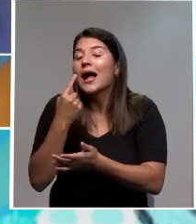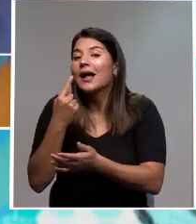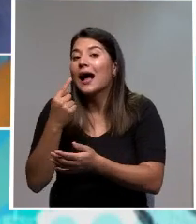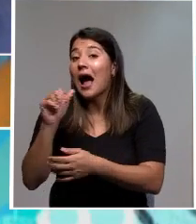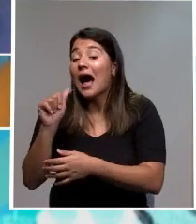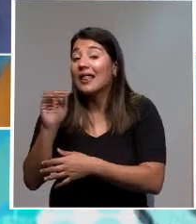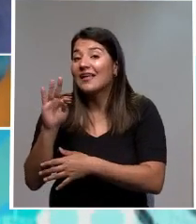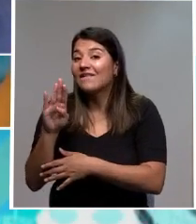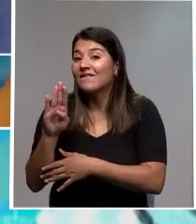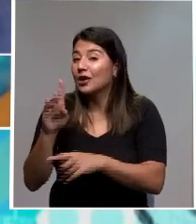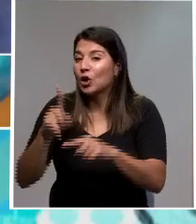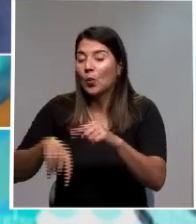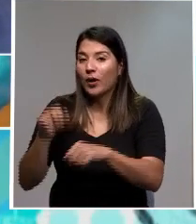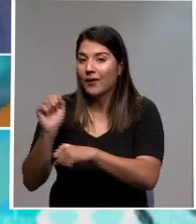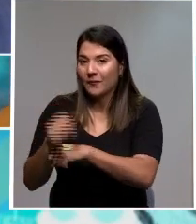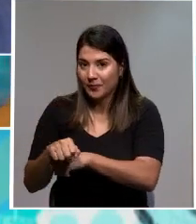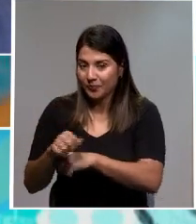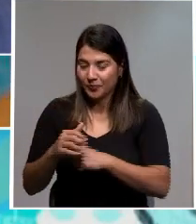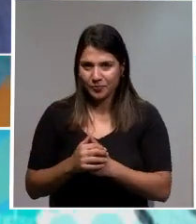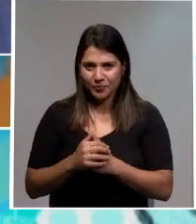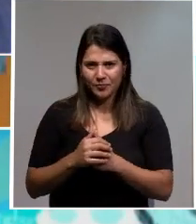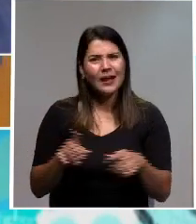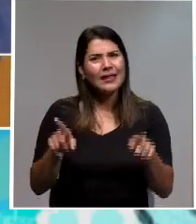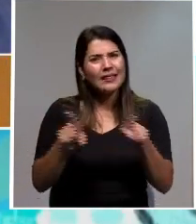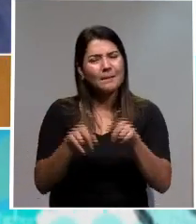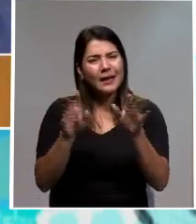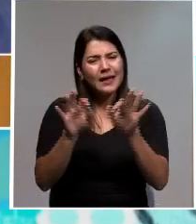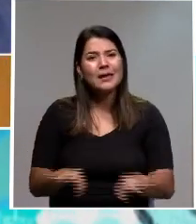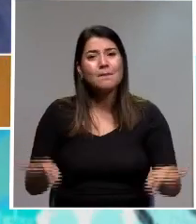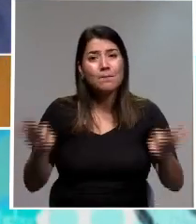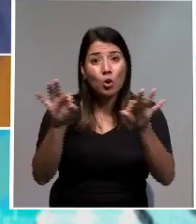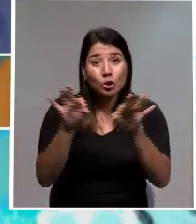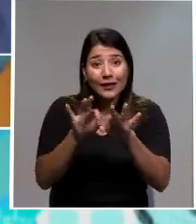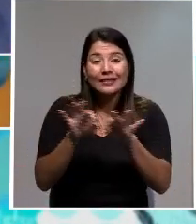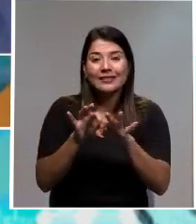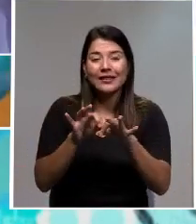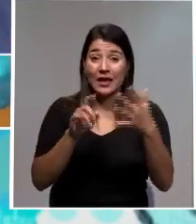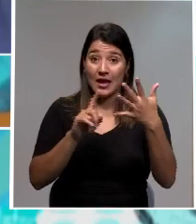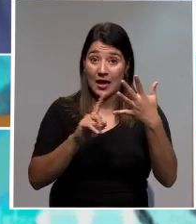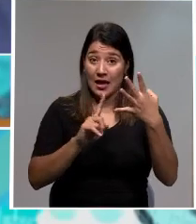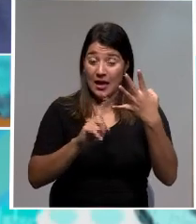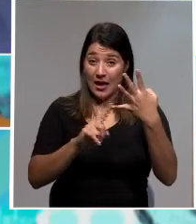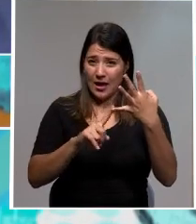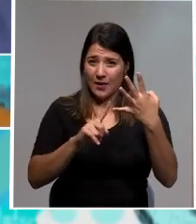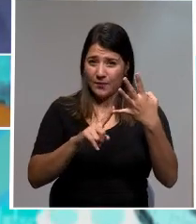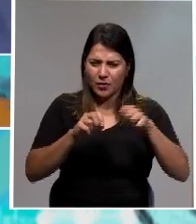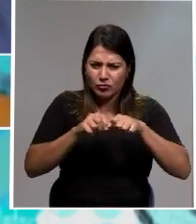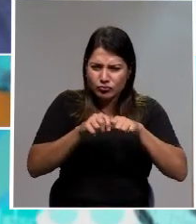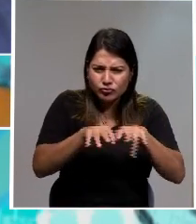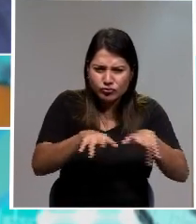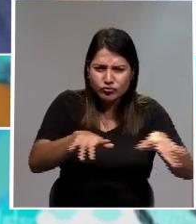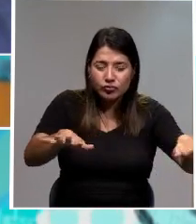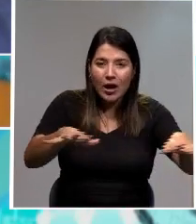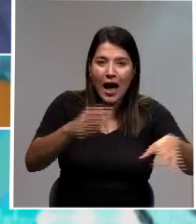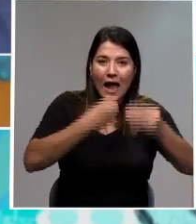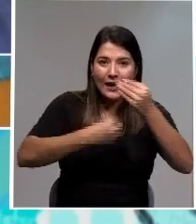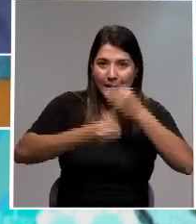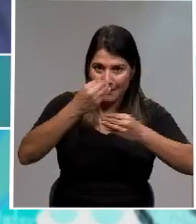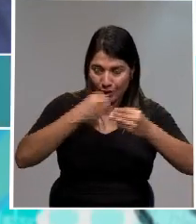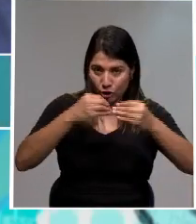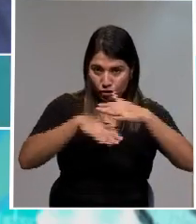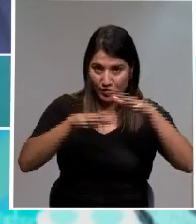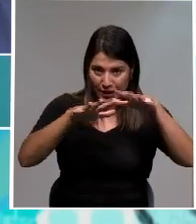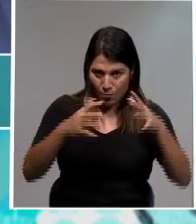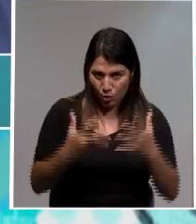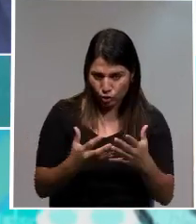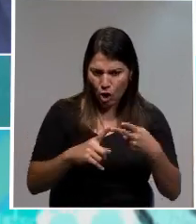aspecto sumamente importante es la distribución de los alimentos a nivel global y el control de calidad que se hacen con estos alimentos y también